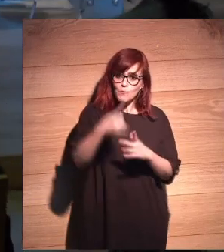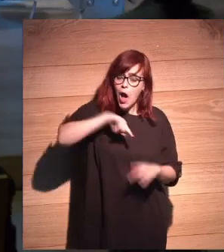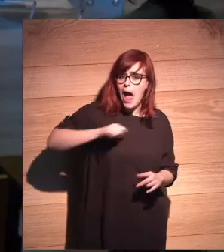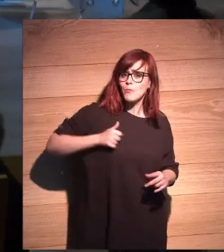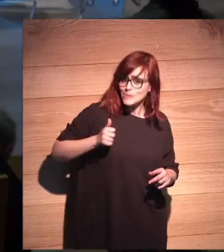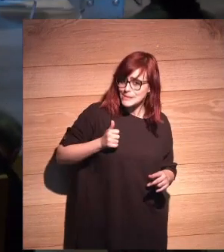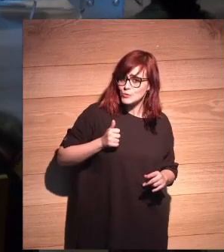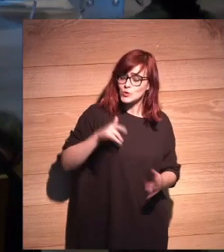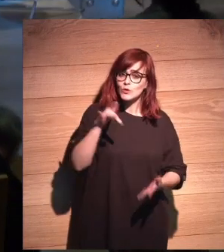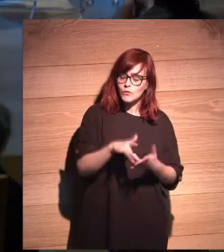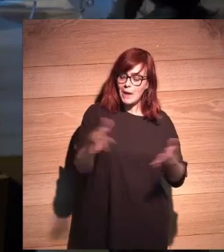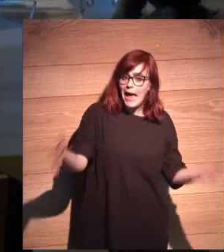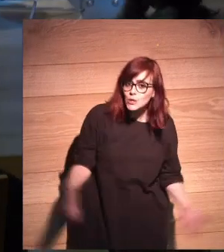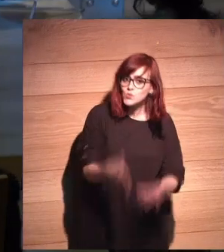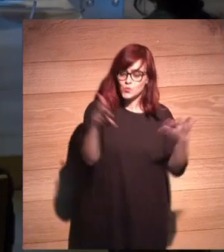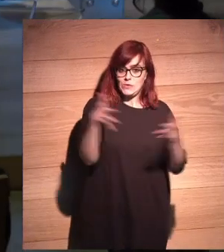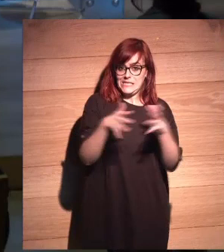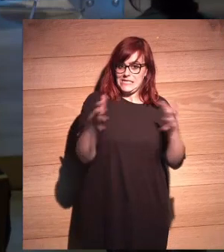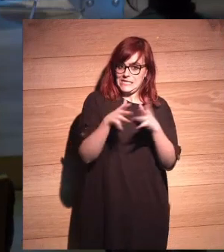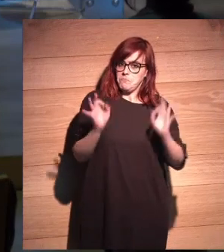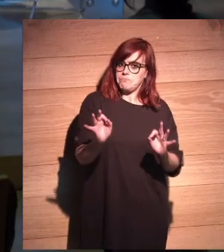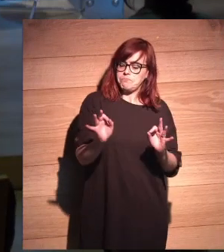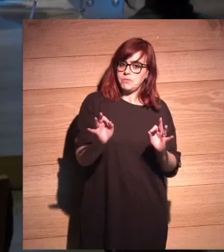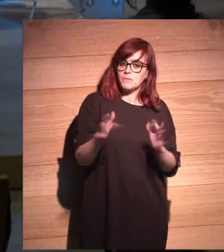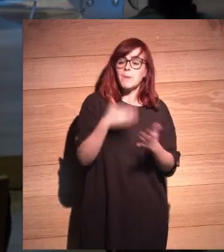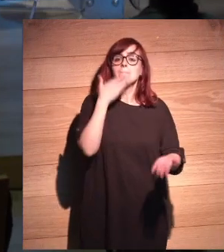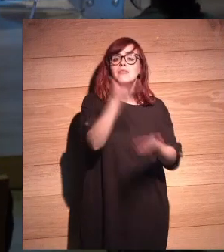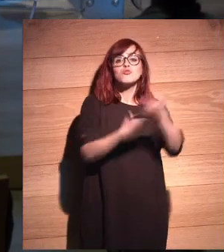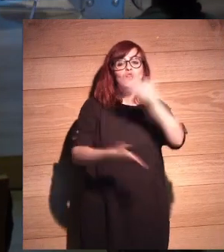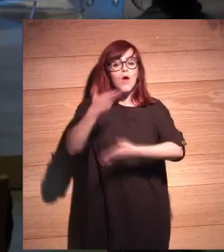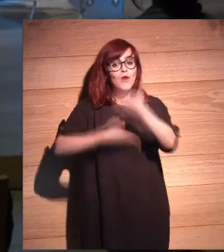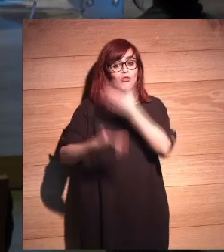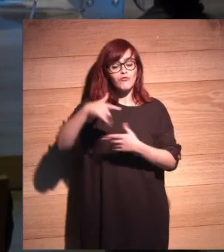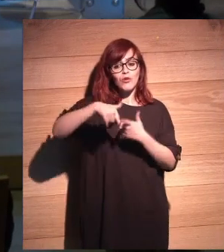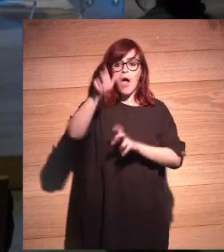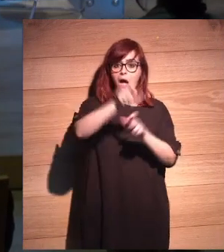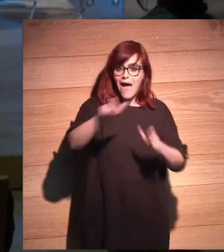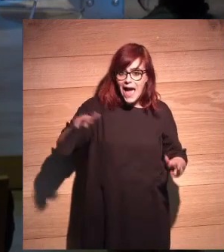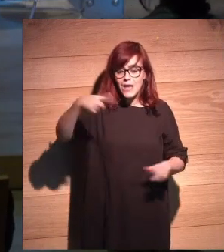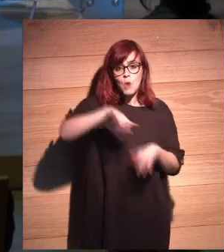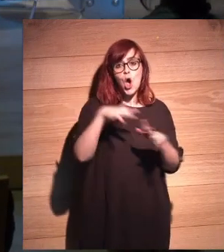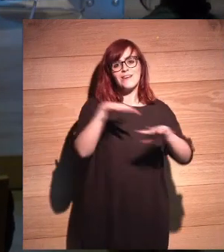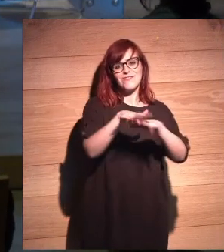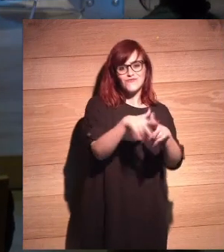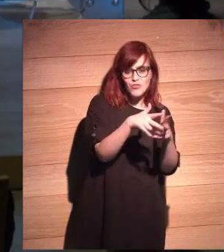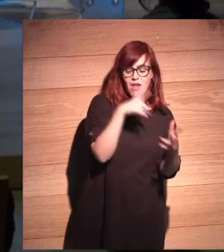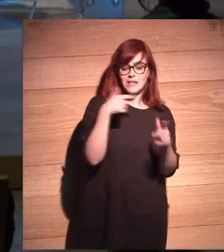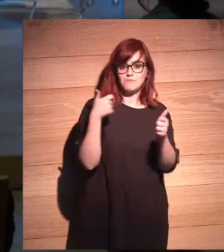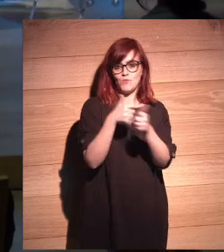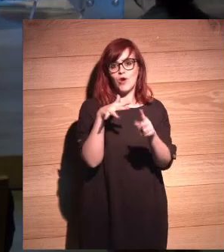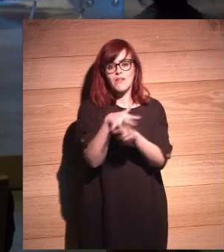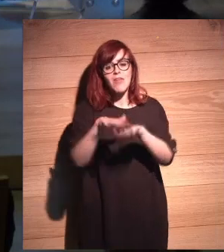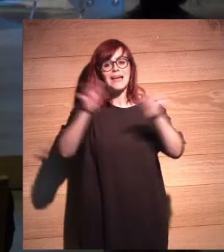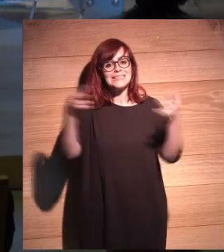con muchísimo entusiasmo y pidiendo la colaboración de los que estáis aquí, de los que nos siguen en la red, de los que nos están viendo en